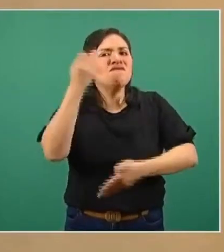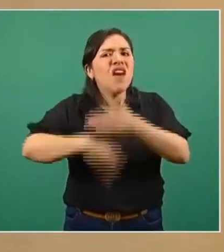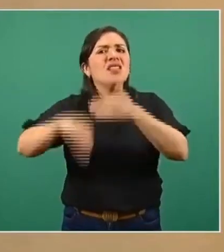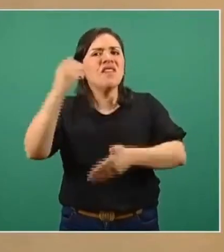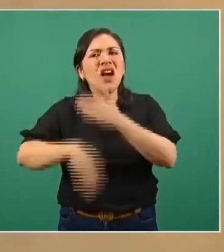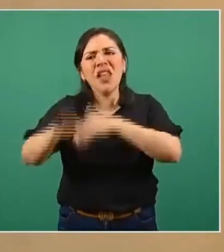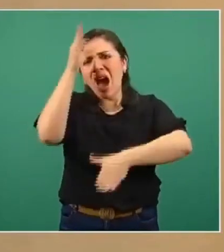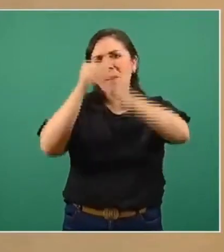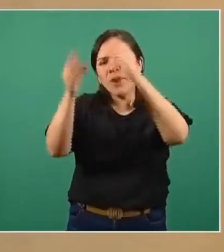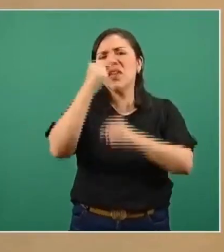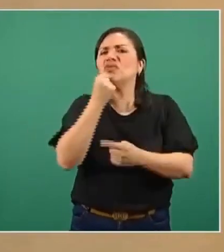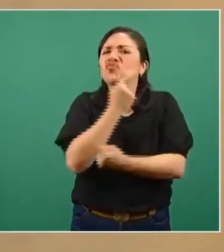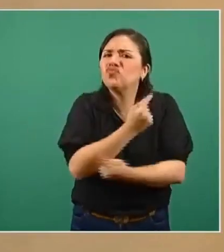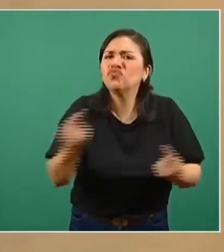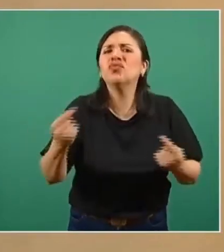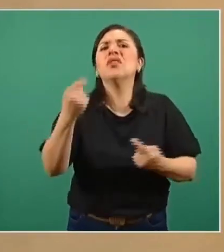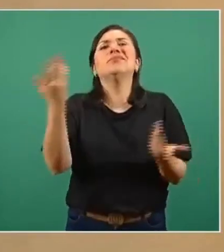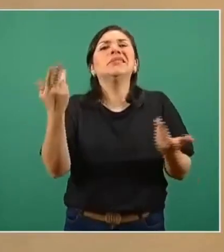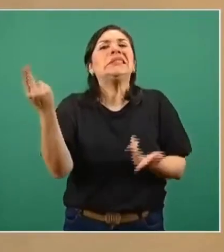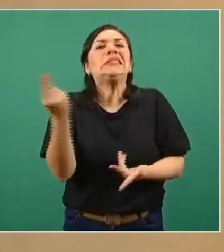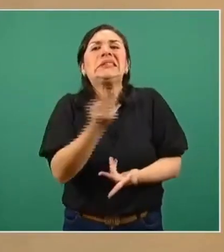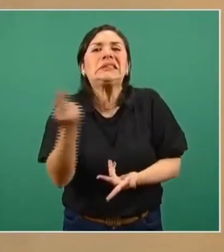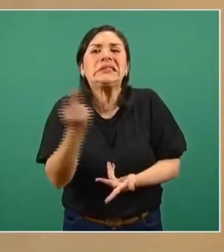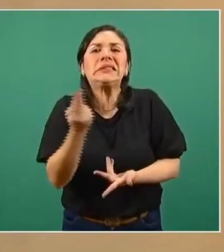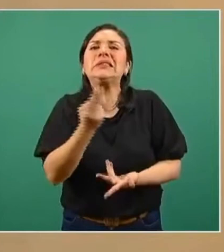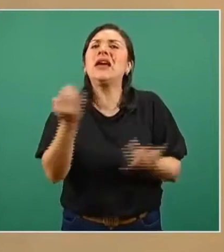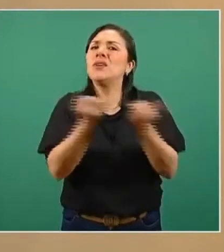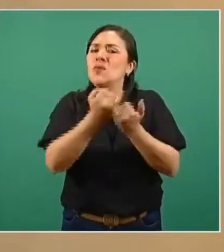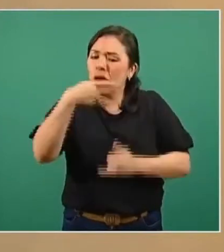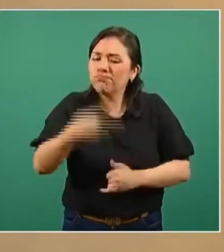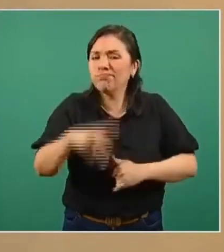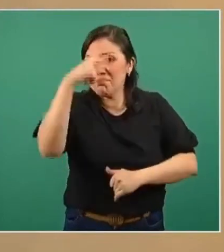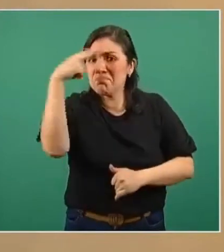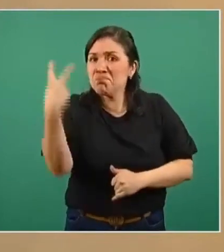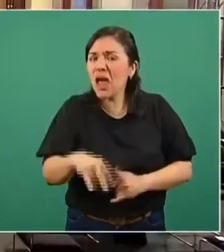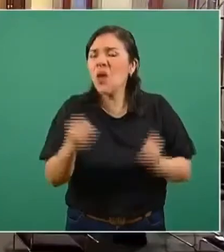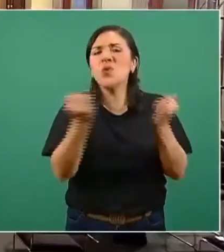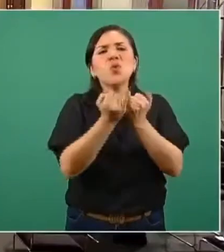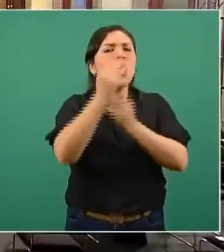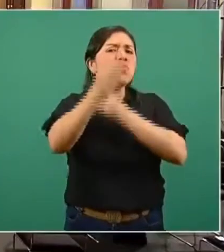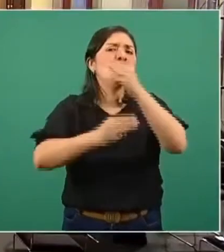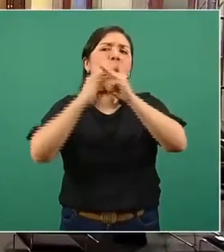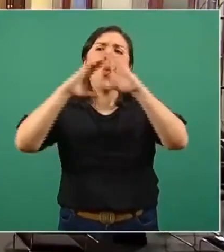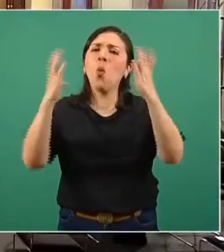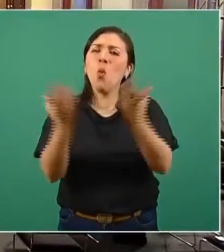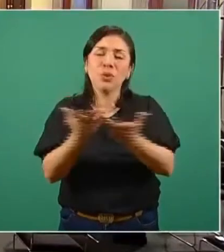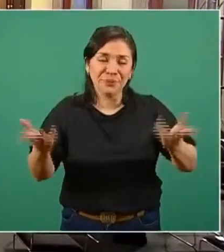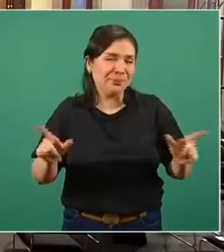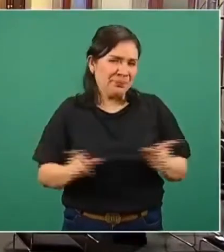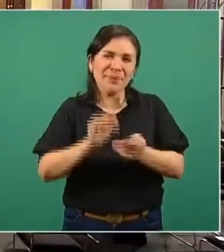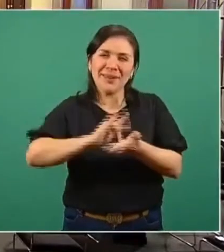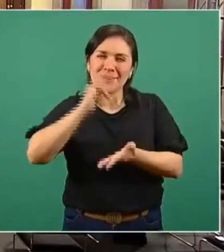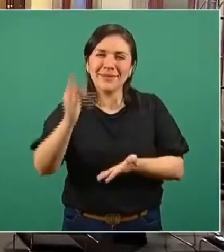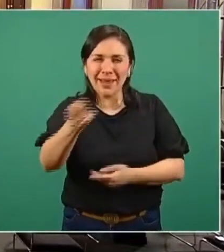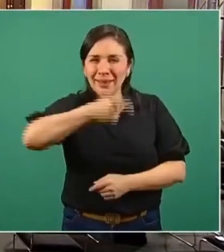que puede haber en niñas y niños y que hay en México y en todo el mundo. Muchísimas gracias